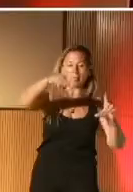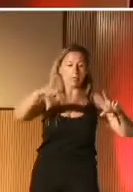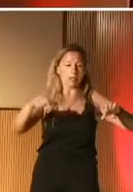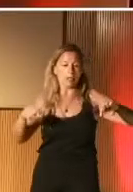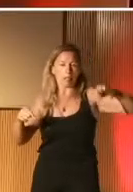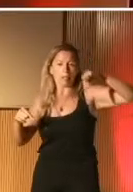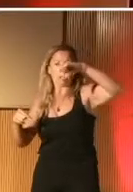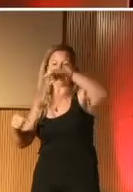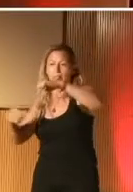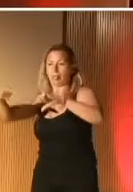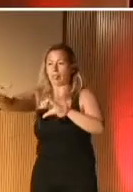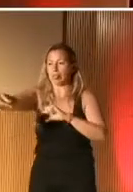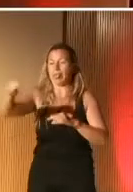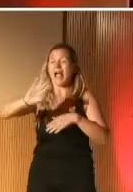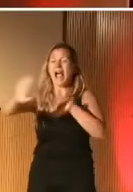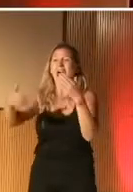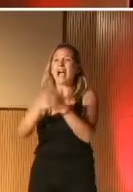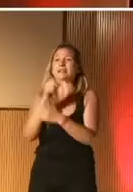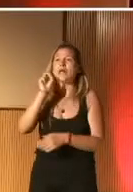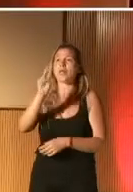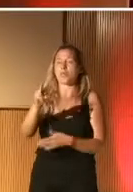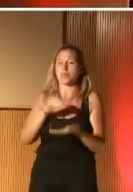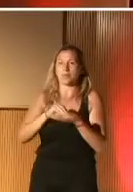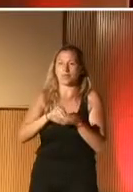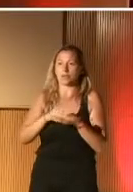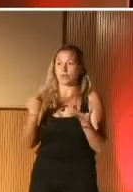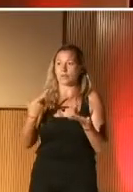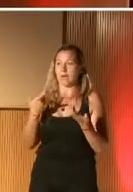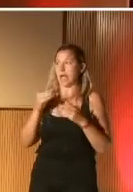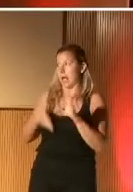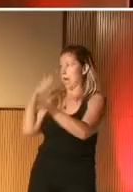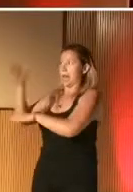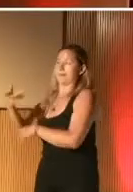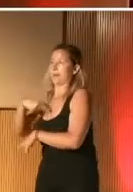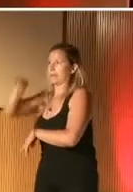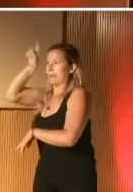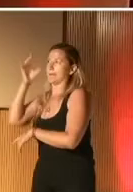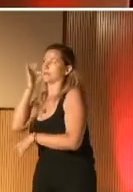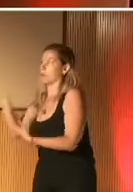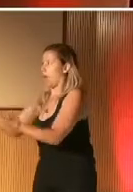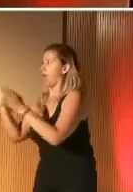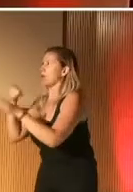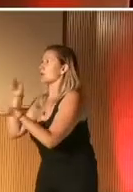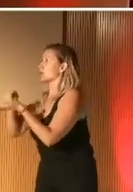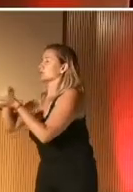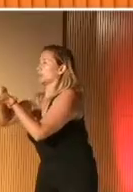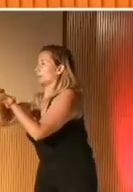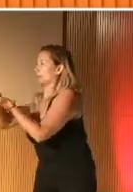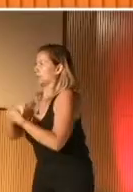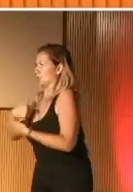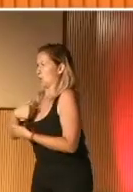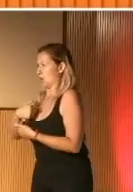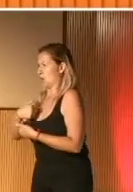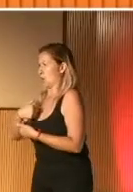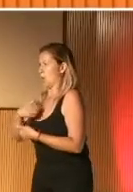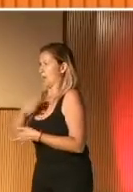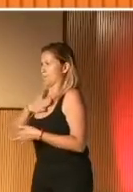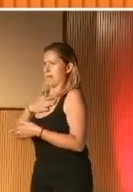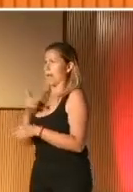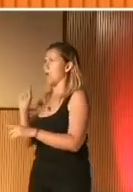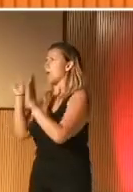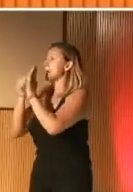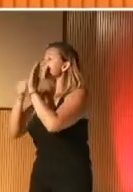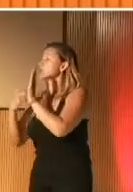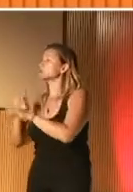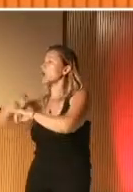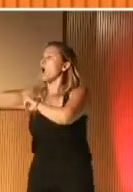veces. Claro, Brittany rápidamente acudió a su profesora a reclamar. Oye, que yo quiero mis puntos extra